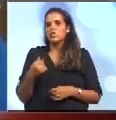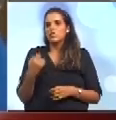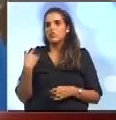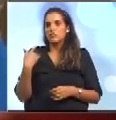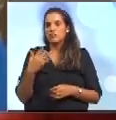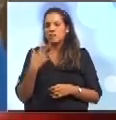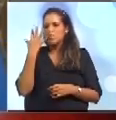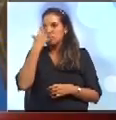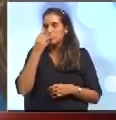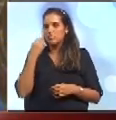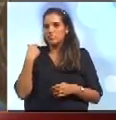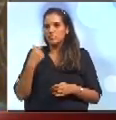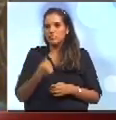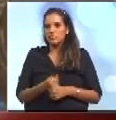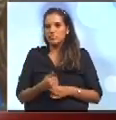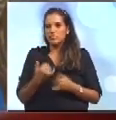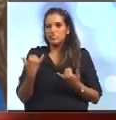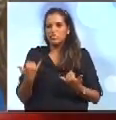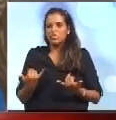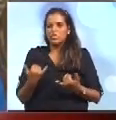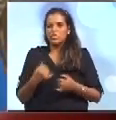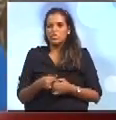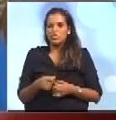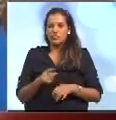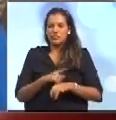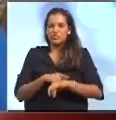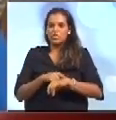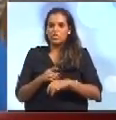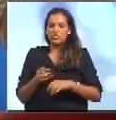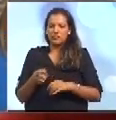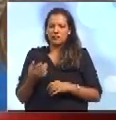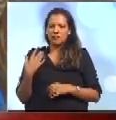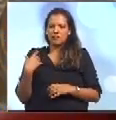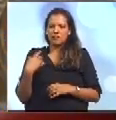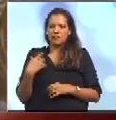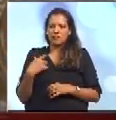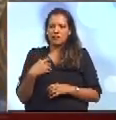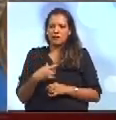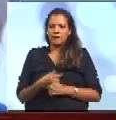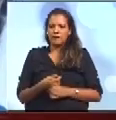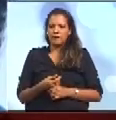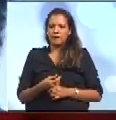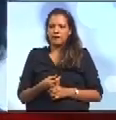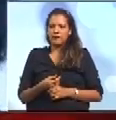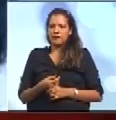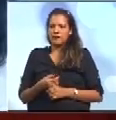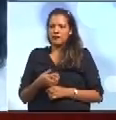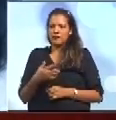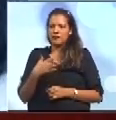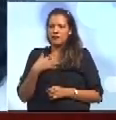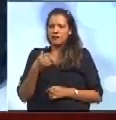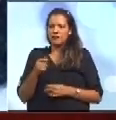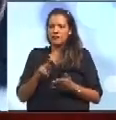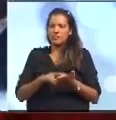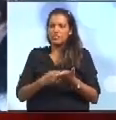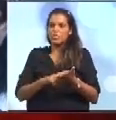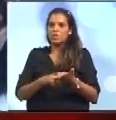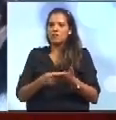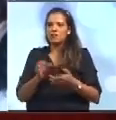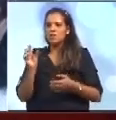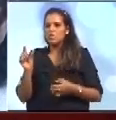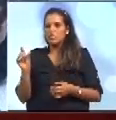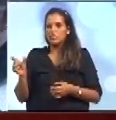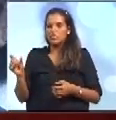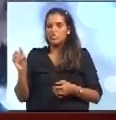esas amanecidas en la que a uno el tiempo le gana la carrera tras el placer de disfrutar. Es que nos reunimos un poco